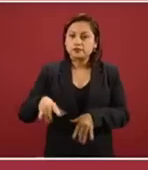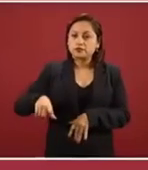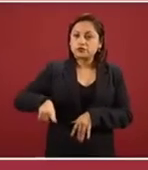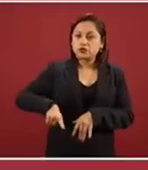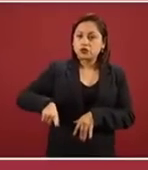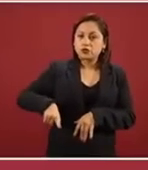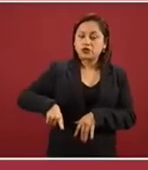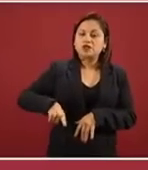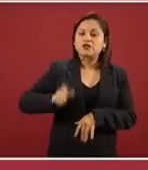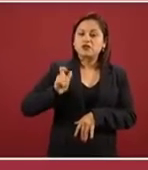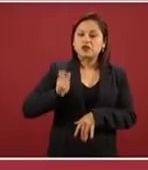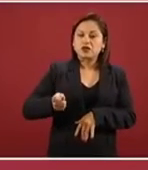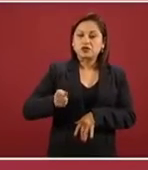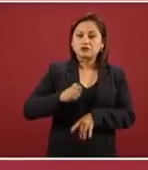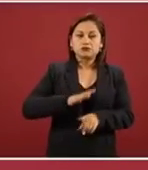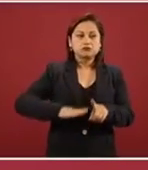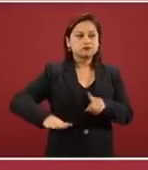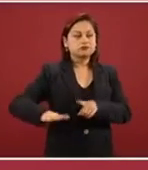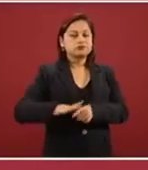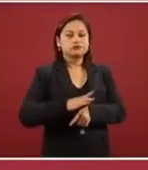gobernabilidad.